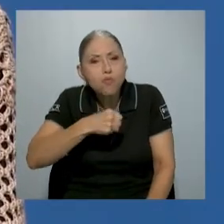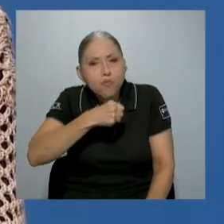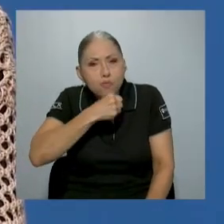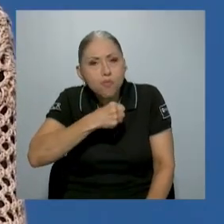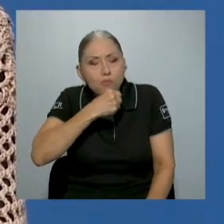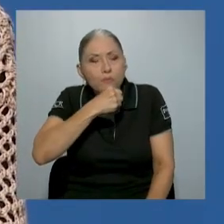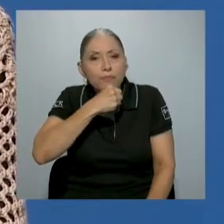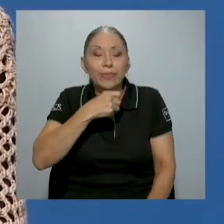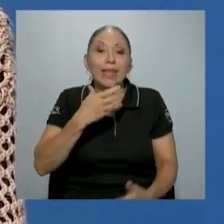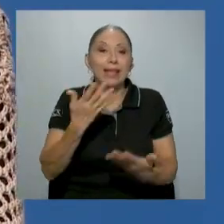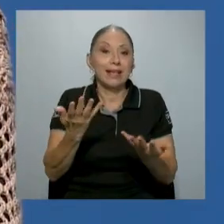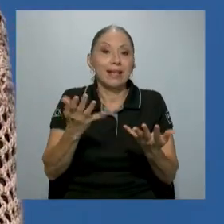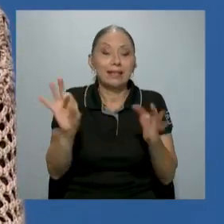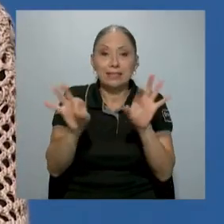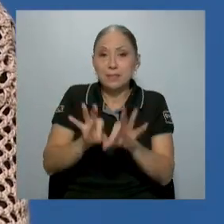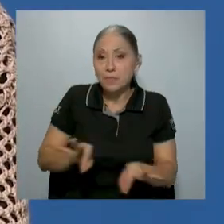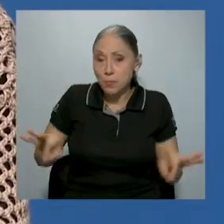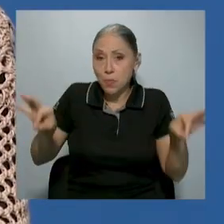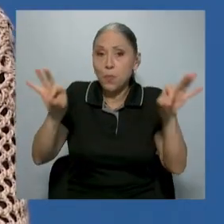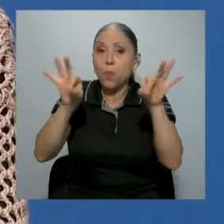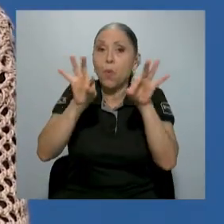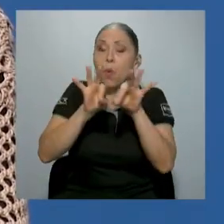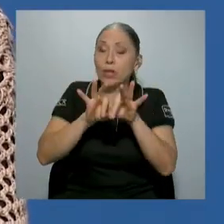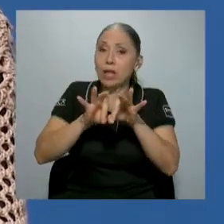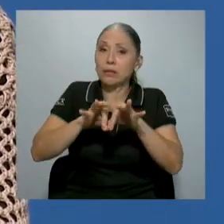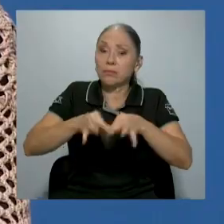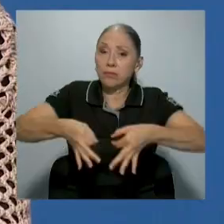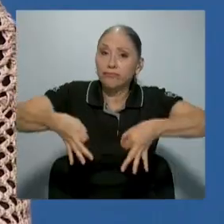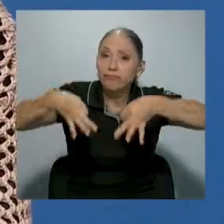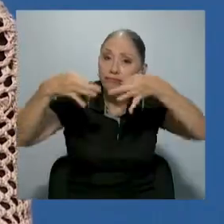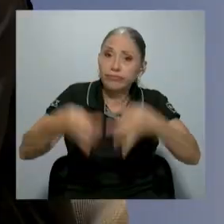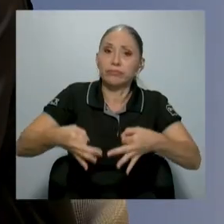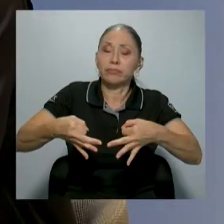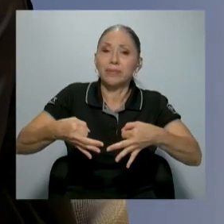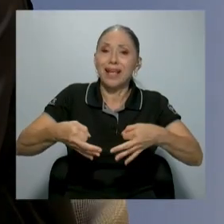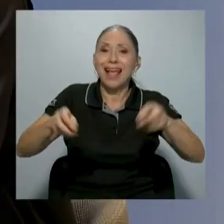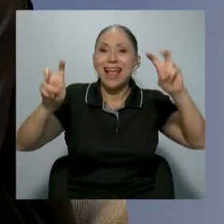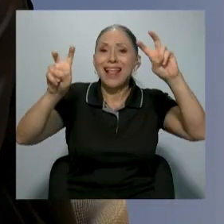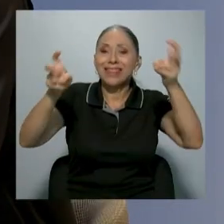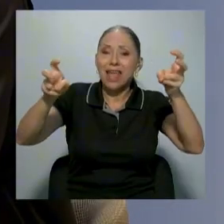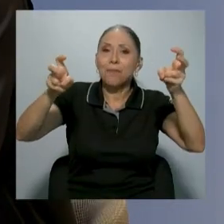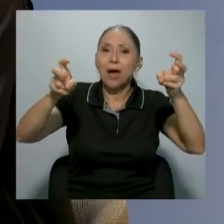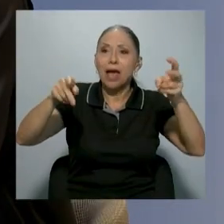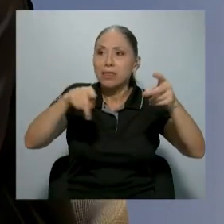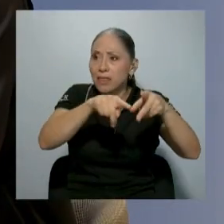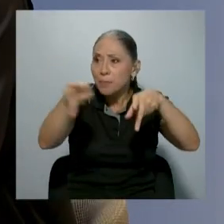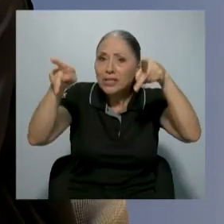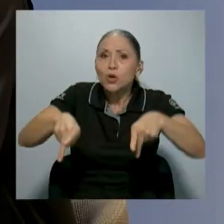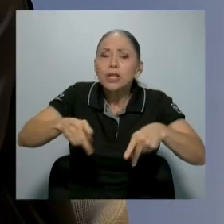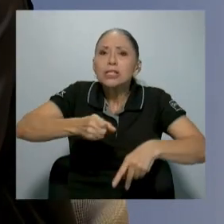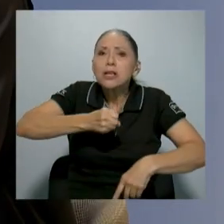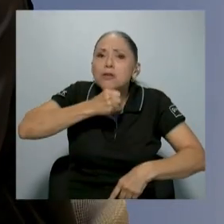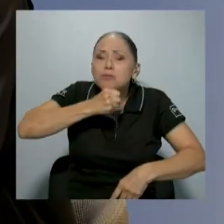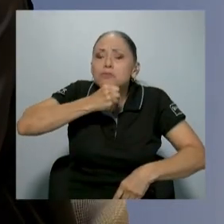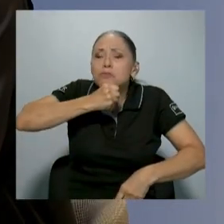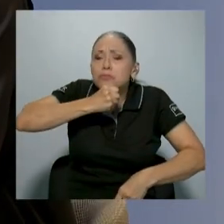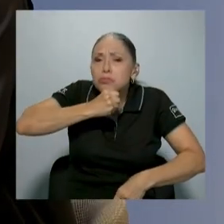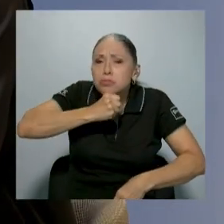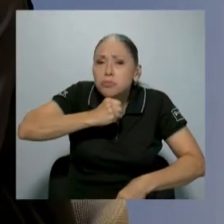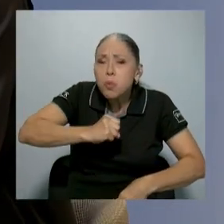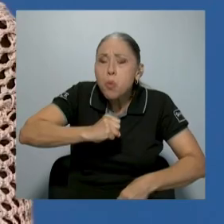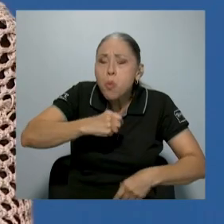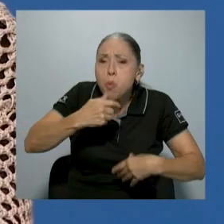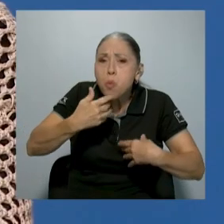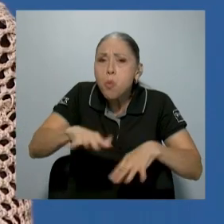bueno, aquí ratificar, ¿verdad?, el tema de longevidad excepcional. ¿Qué estamos diciendo